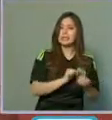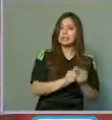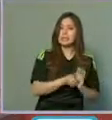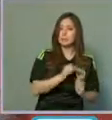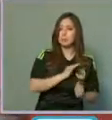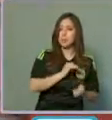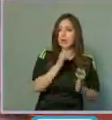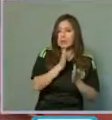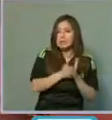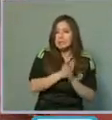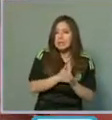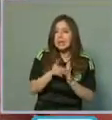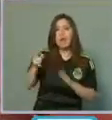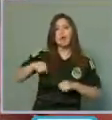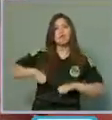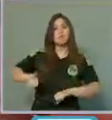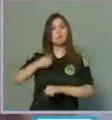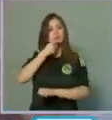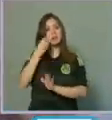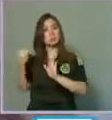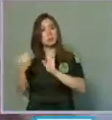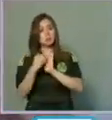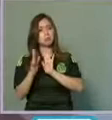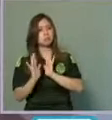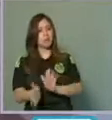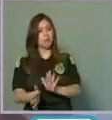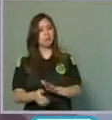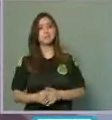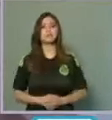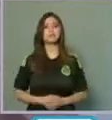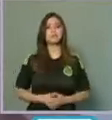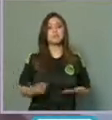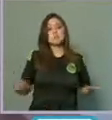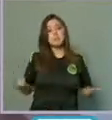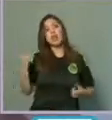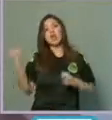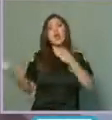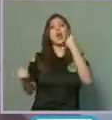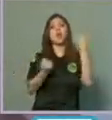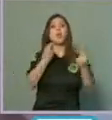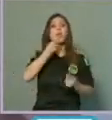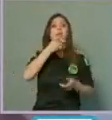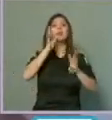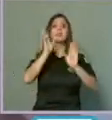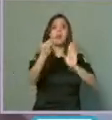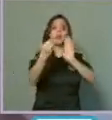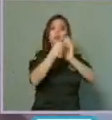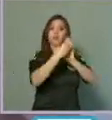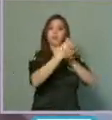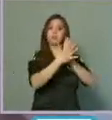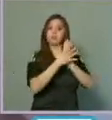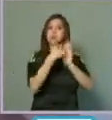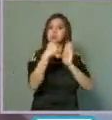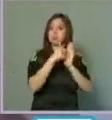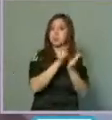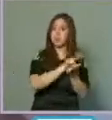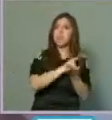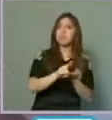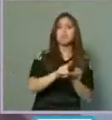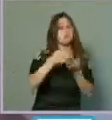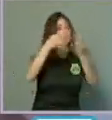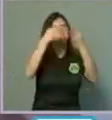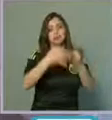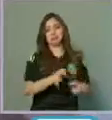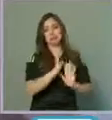términos generales, cuando un alimento viene certificado que está listo para su uso, así es. Ajá, es decir, si es un producto que